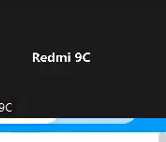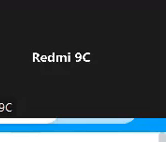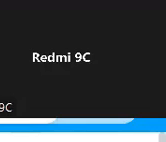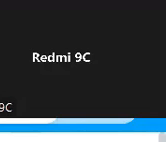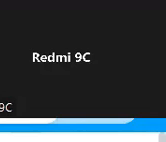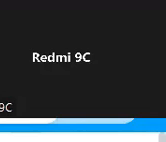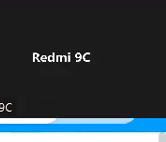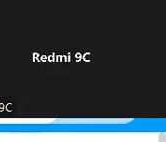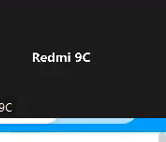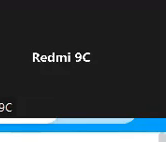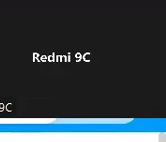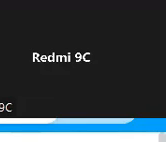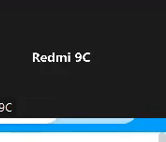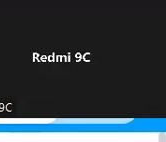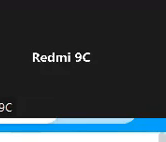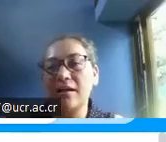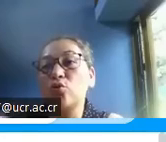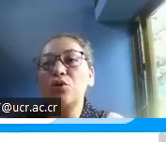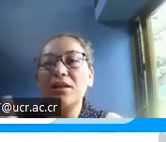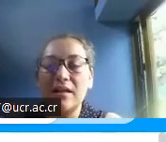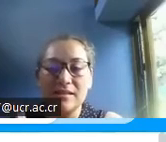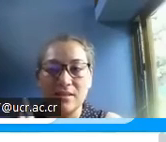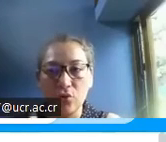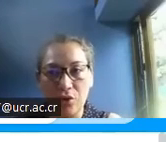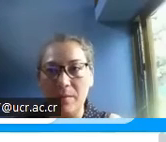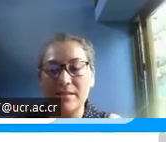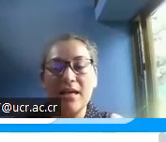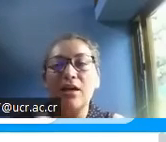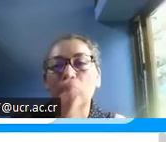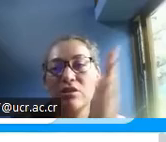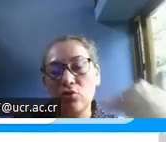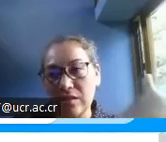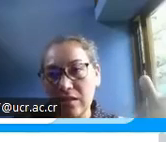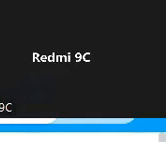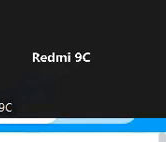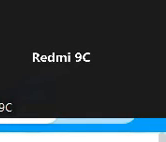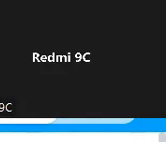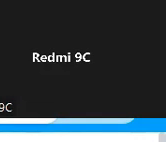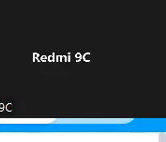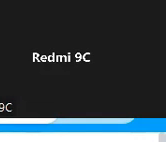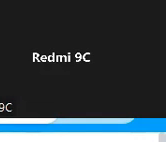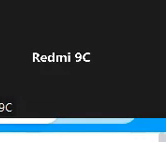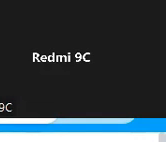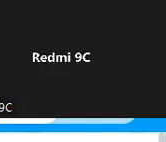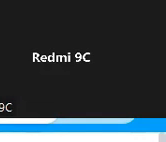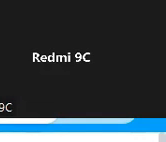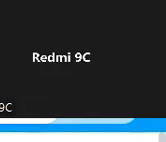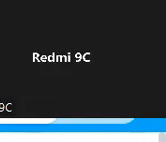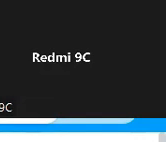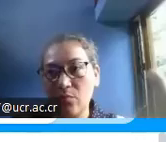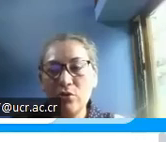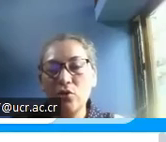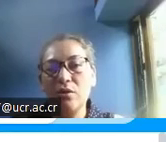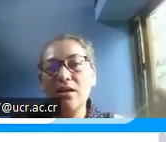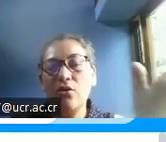explicarles una técnica, por ejemplo, o estructuras de casas o demás. Entonces, consideremos esos elementos, ¿verdad?